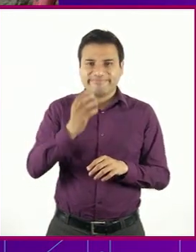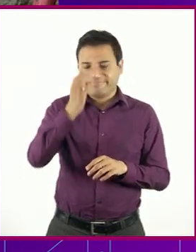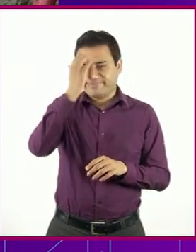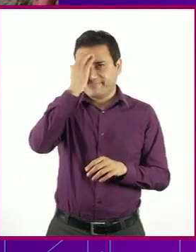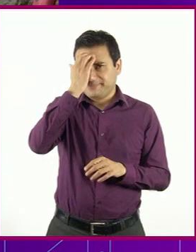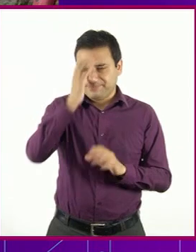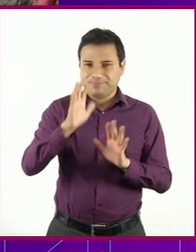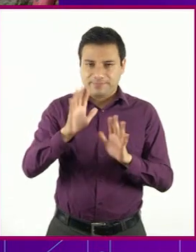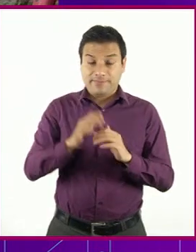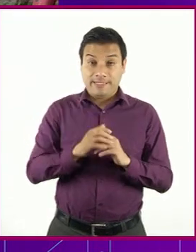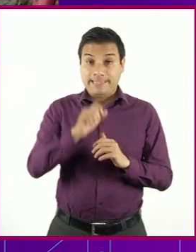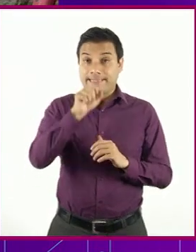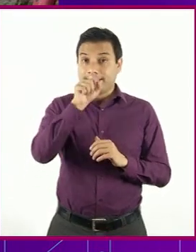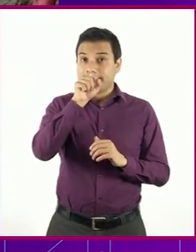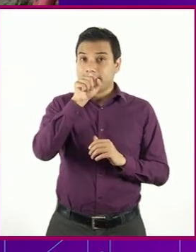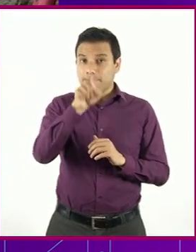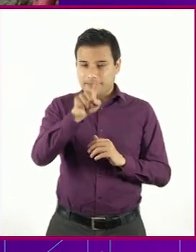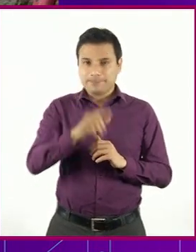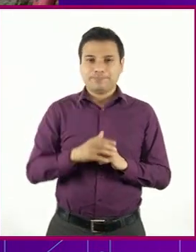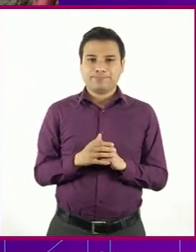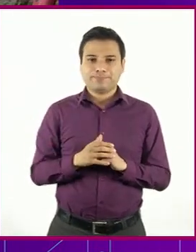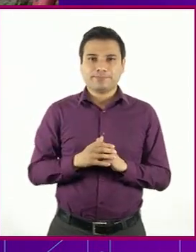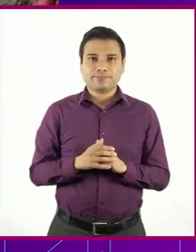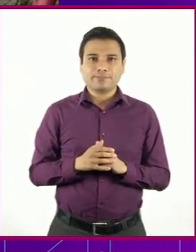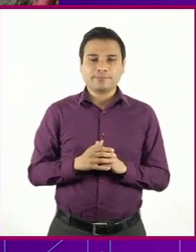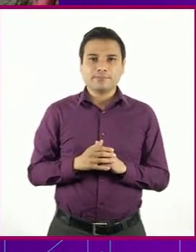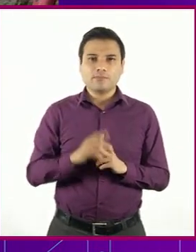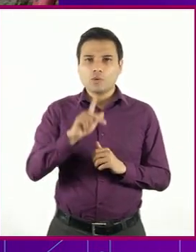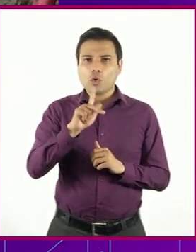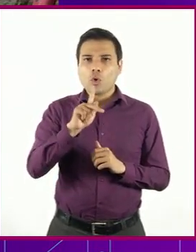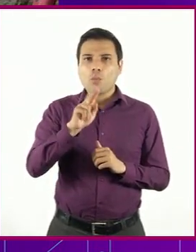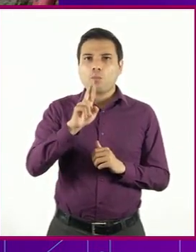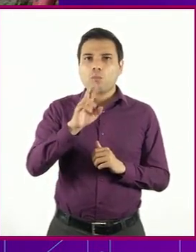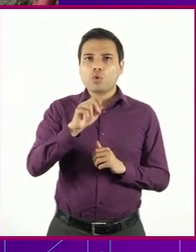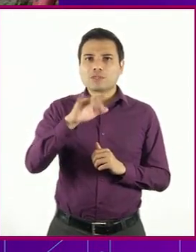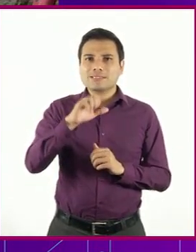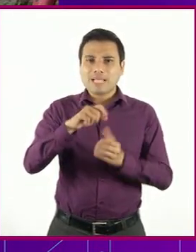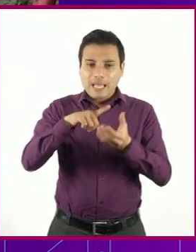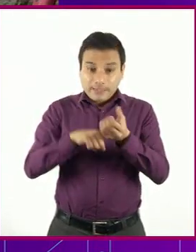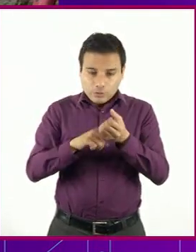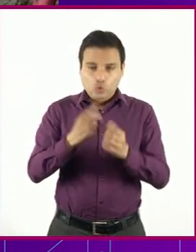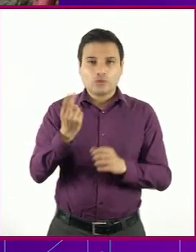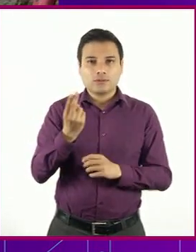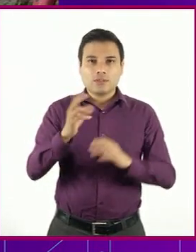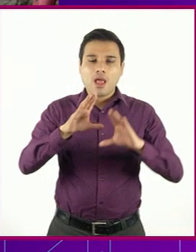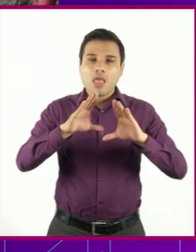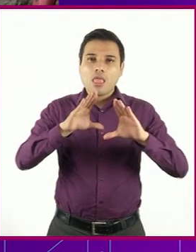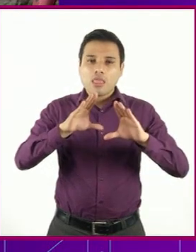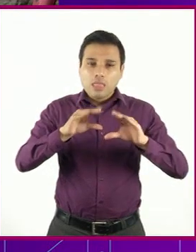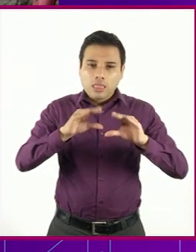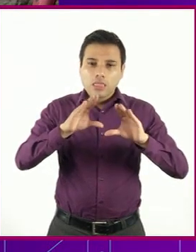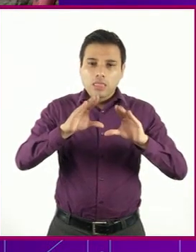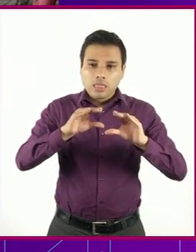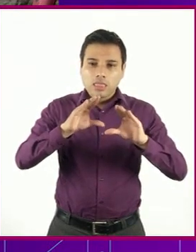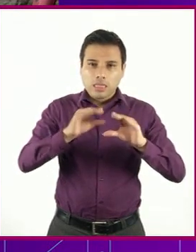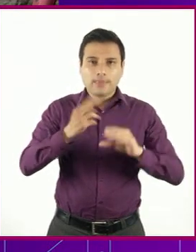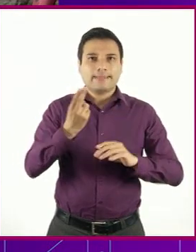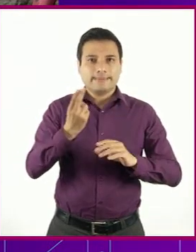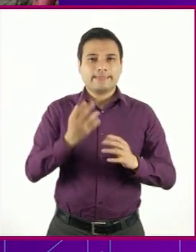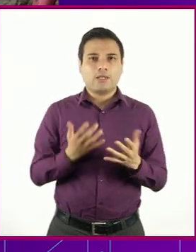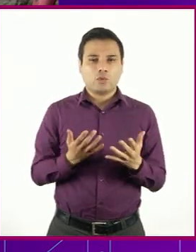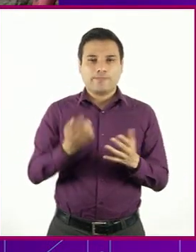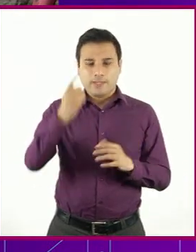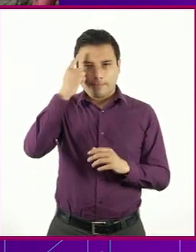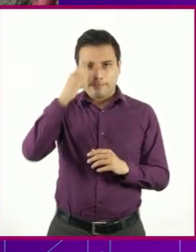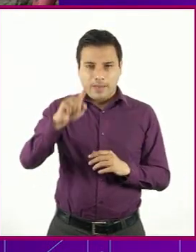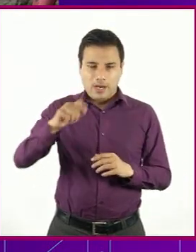hay que considerar que el interior de esta prótesis debe de estar acoginado de un material o ser de un material flexible para que no haya